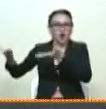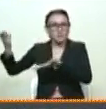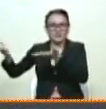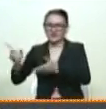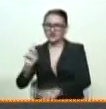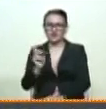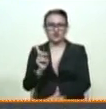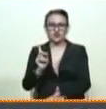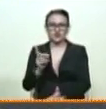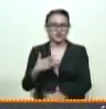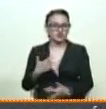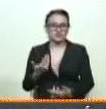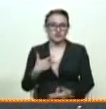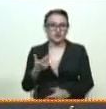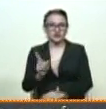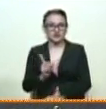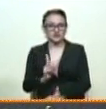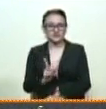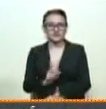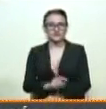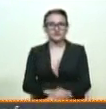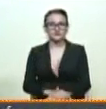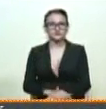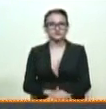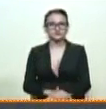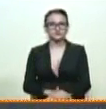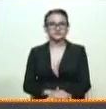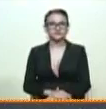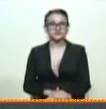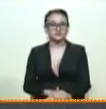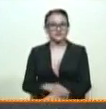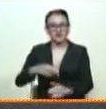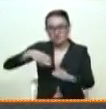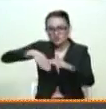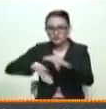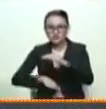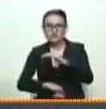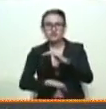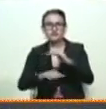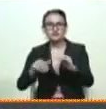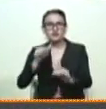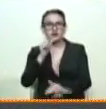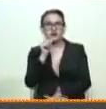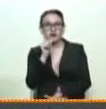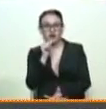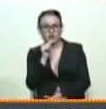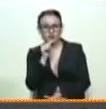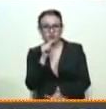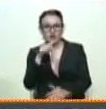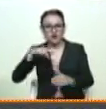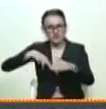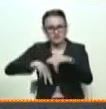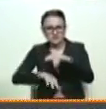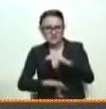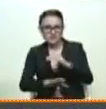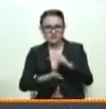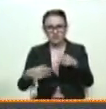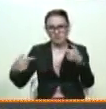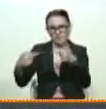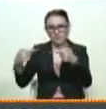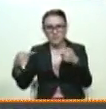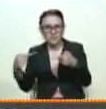nosotros no vamos a entrar en eso, ni con nuestros submarinos, con los submarinos clase Ohio,